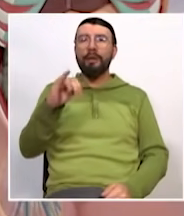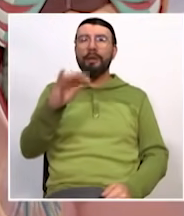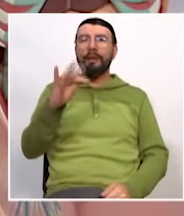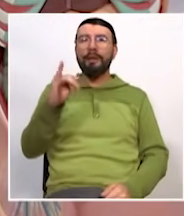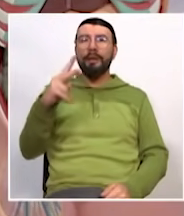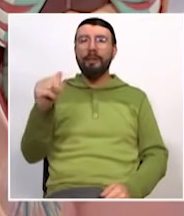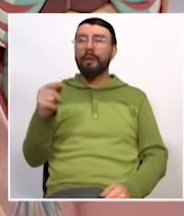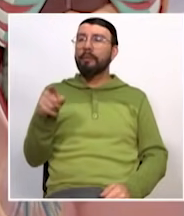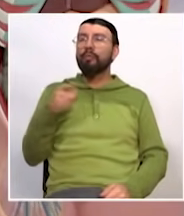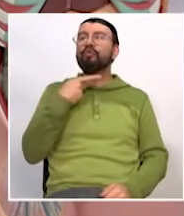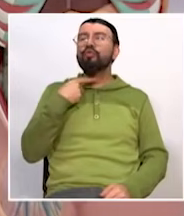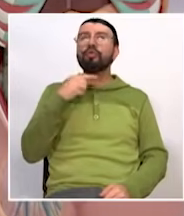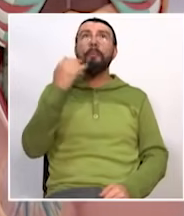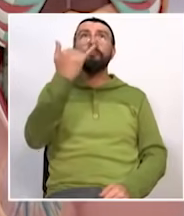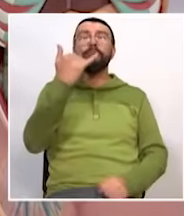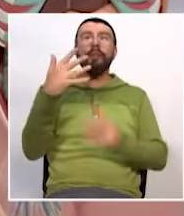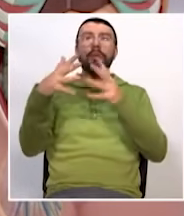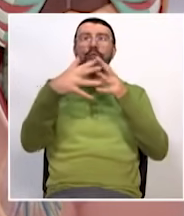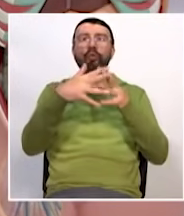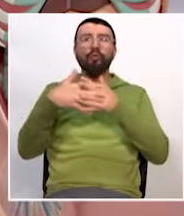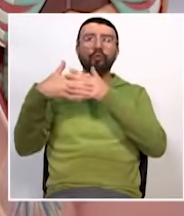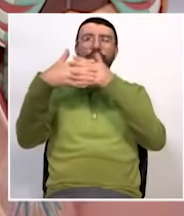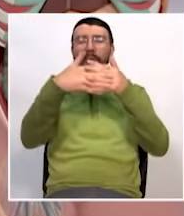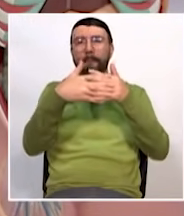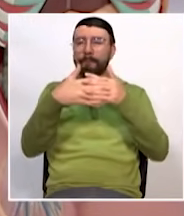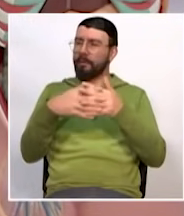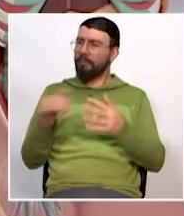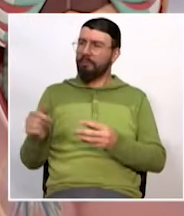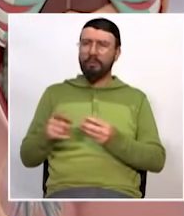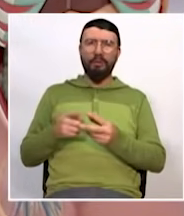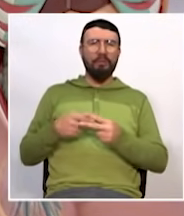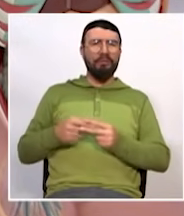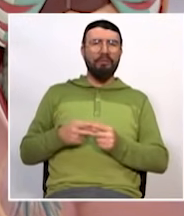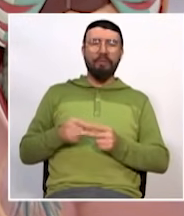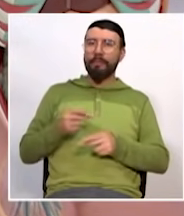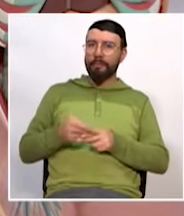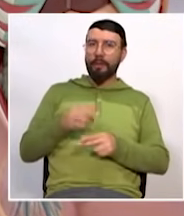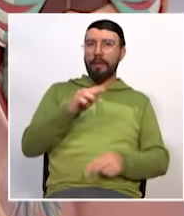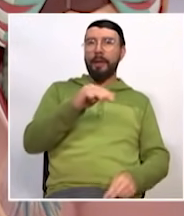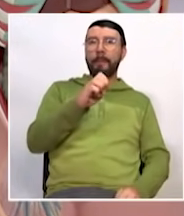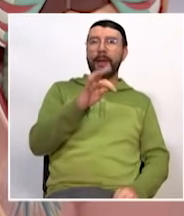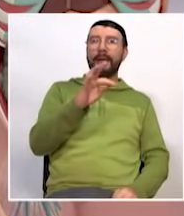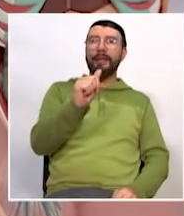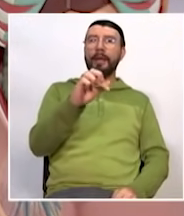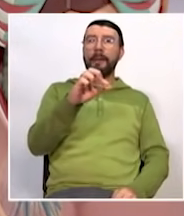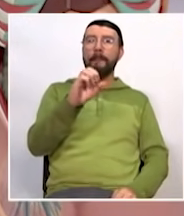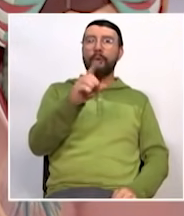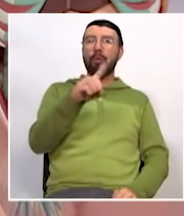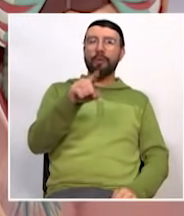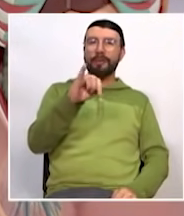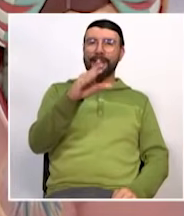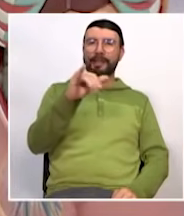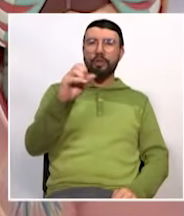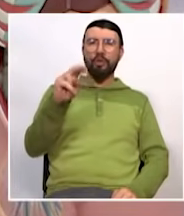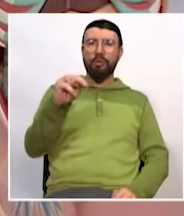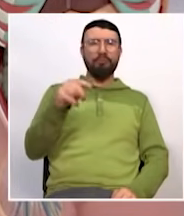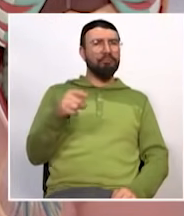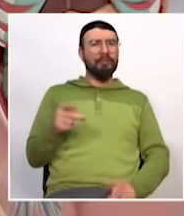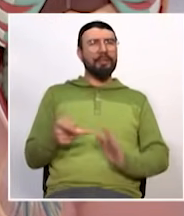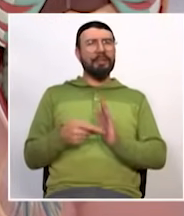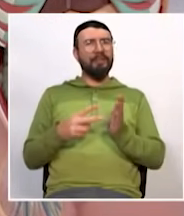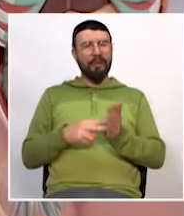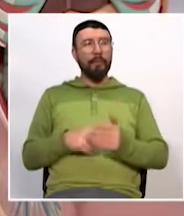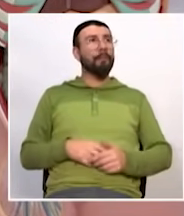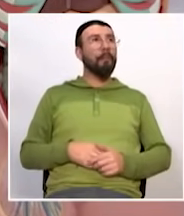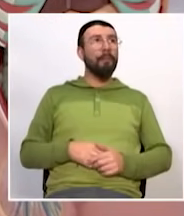por los norteamericanos es una herramienta que se llama meta posición que es la meta posición saque lo